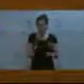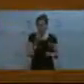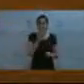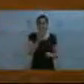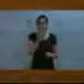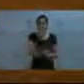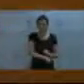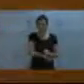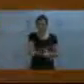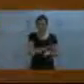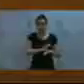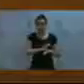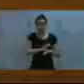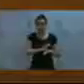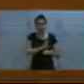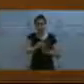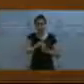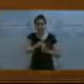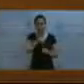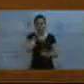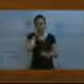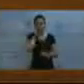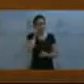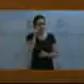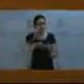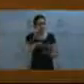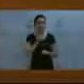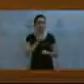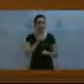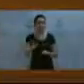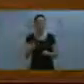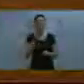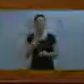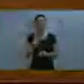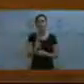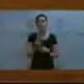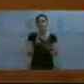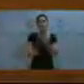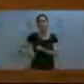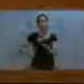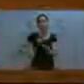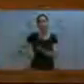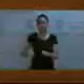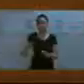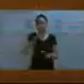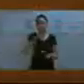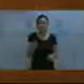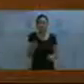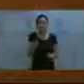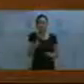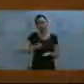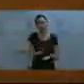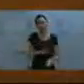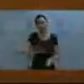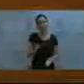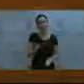a su representante, sabría que Venecia era una mejora de un contrato. No lo puso como destino el Principado de Asturias.